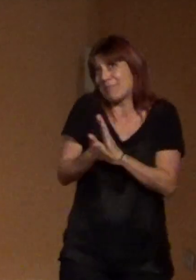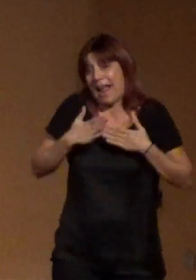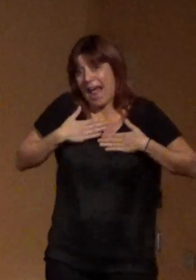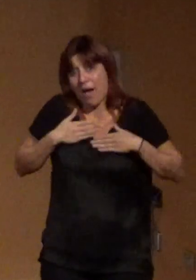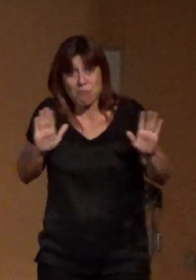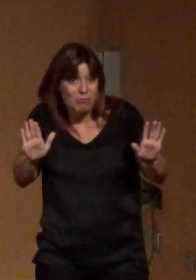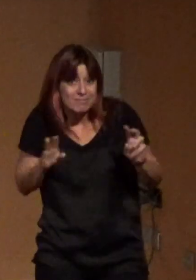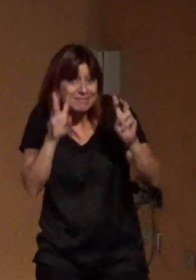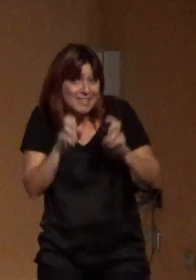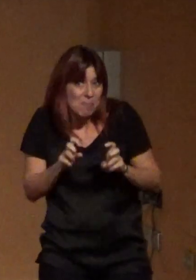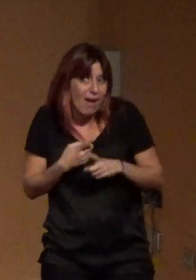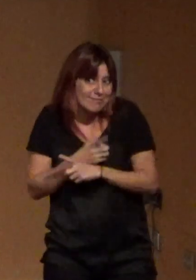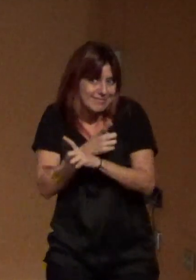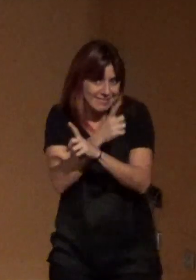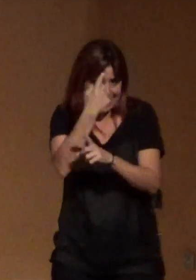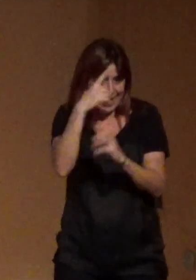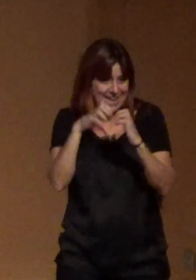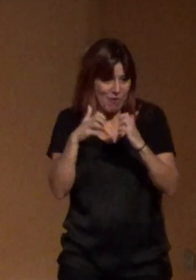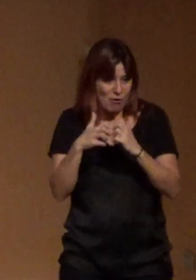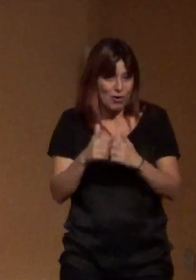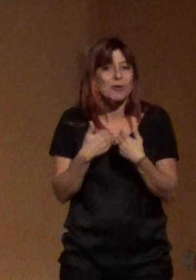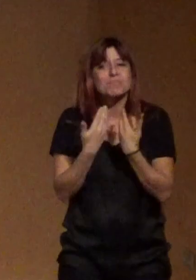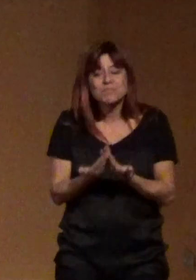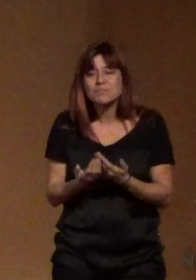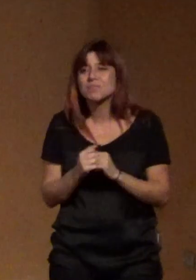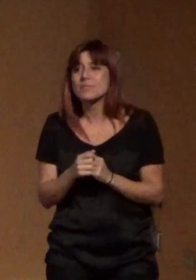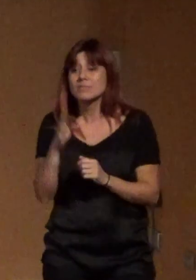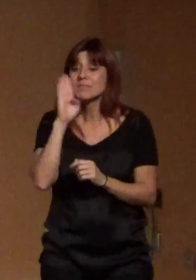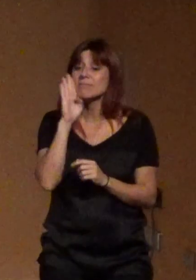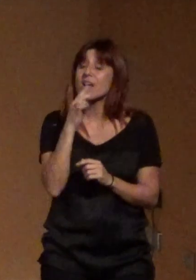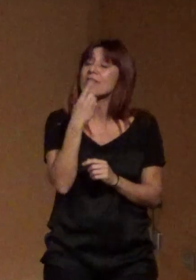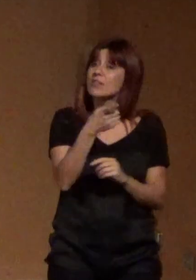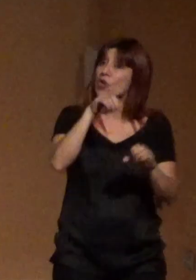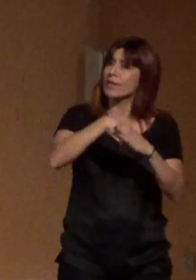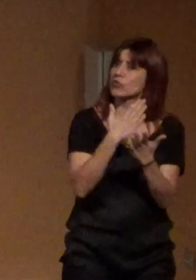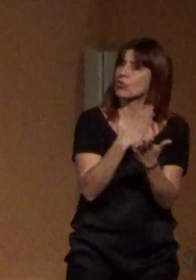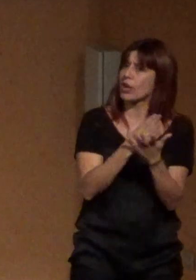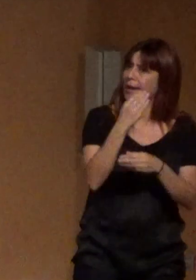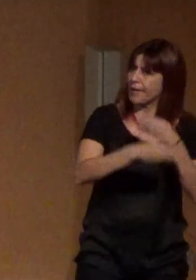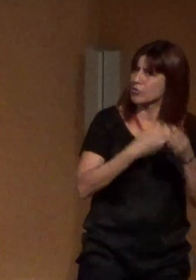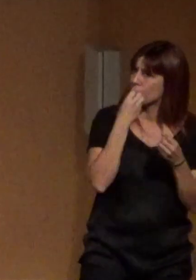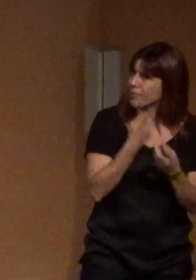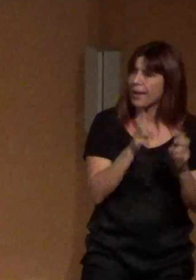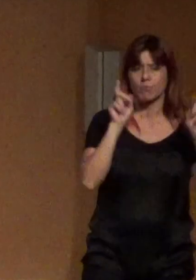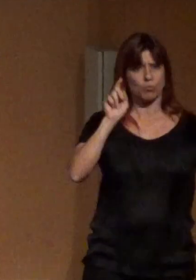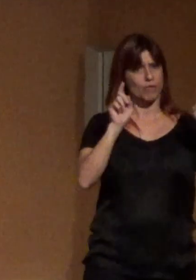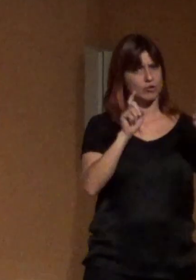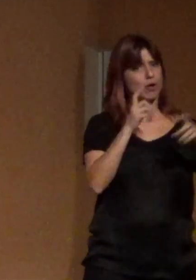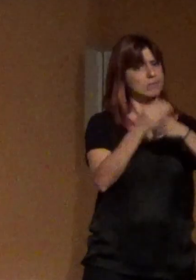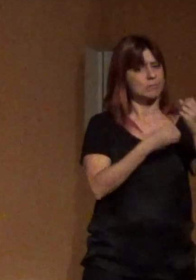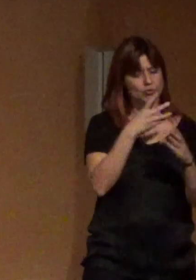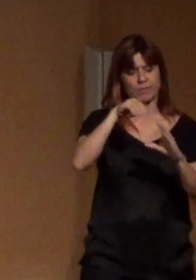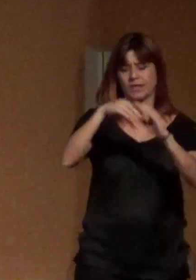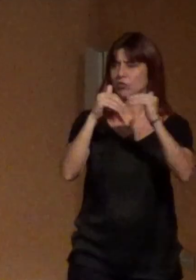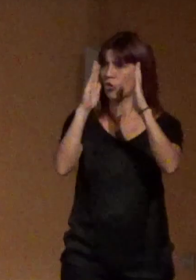neurológica, lógicamente, ¿no? Entonces, bueno, el diagnóstico, como hemos dicho antes, en la escuela se ha hecho muy bien, se aplica muy bien, los maestros, en la casa,